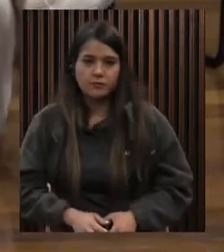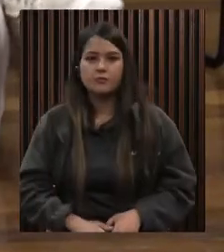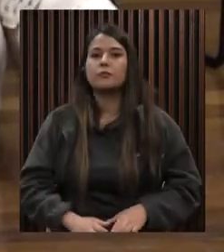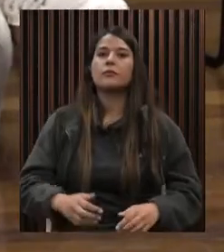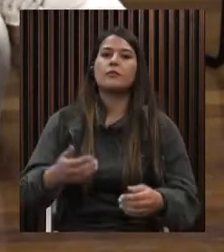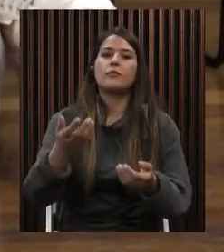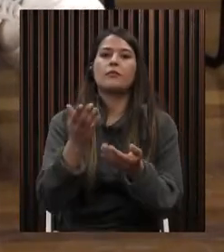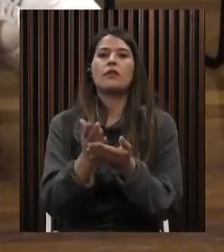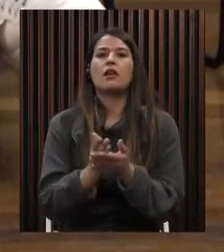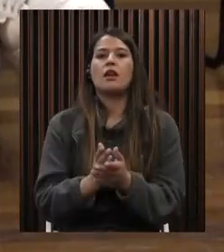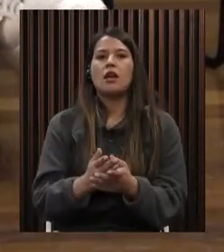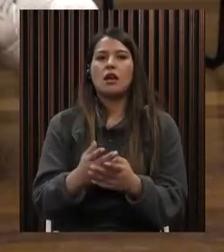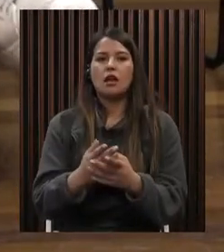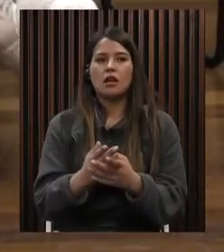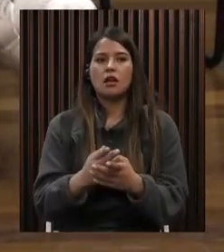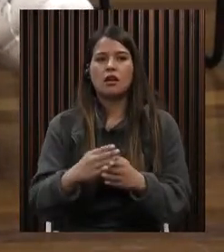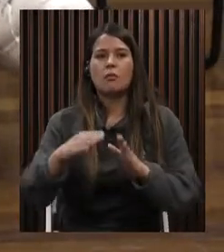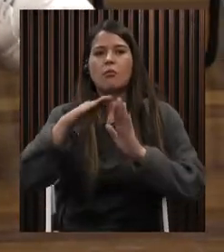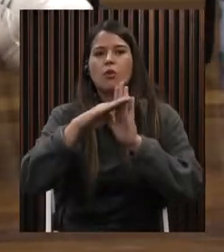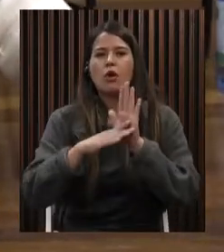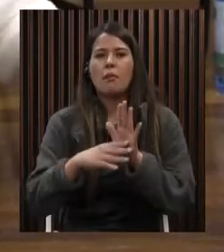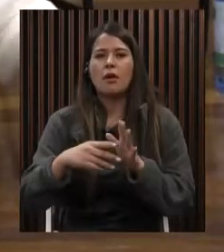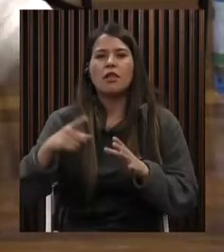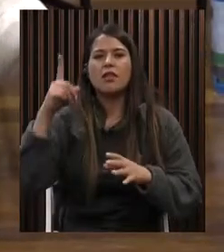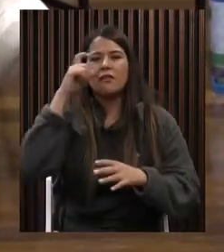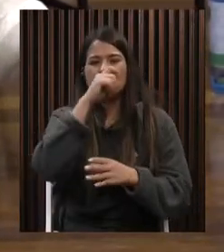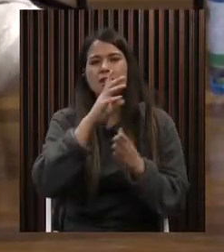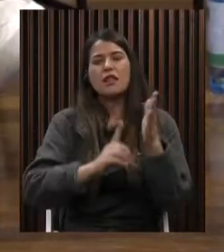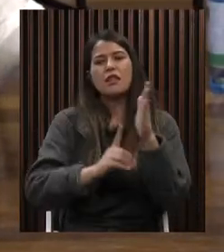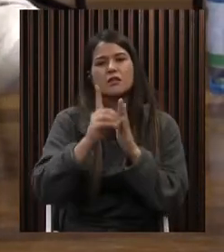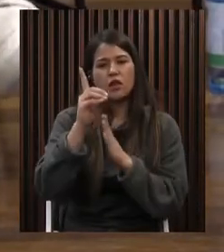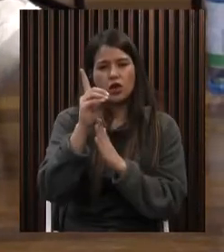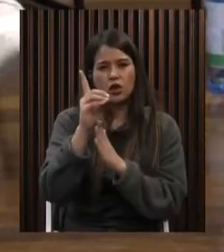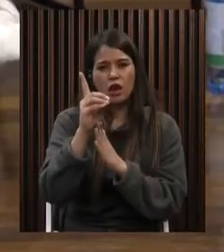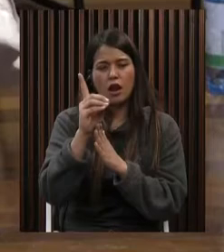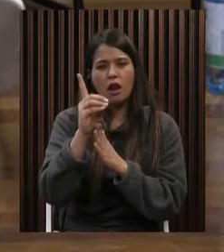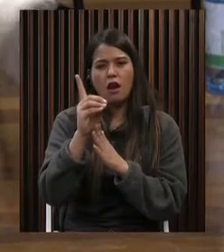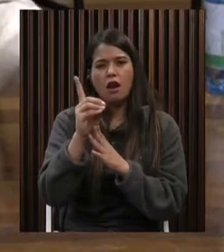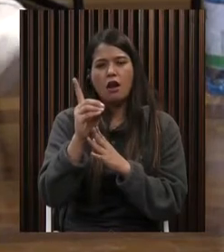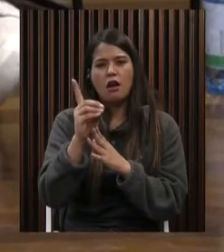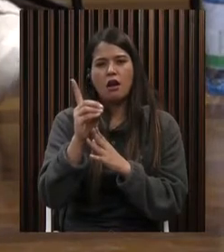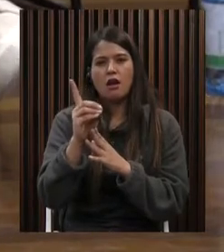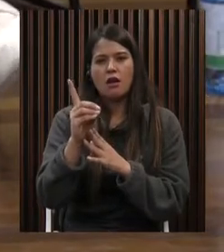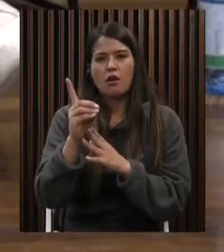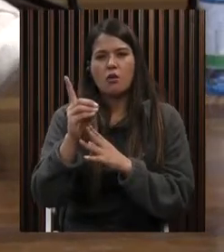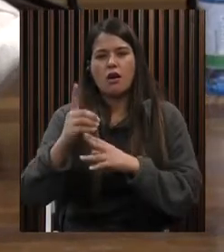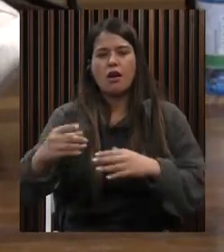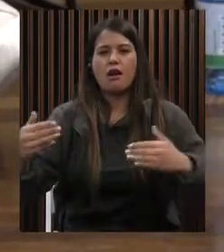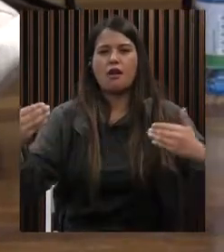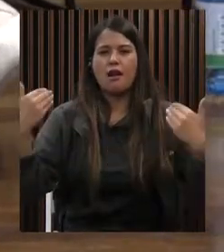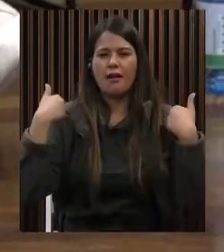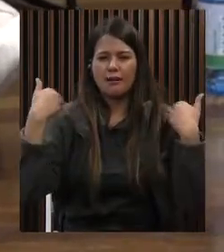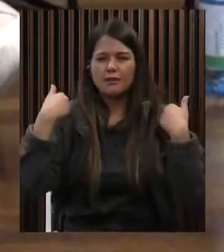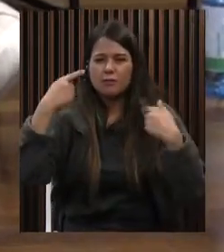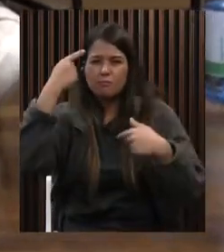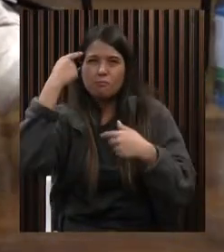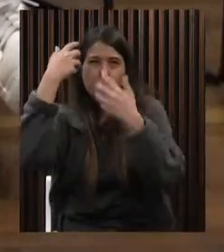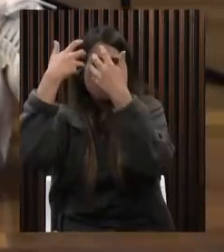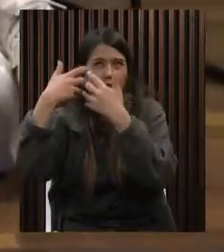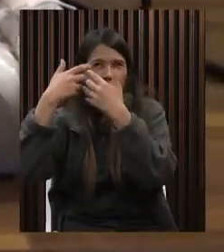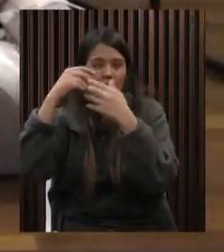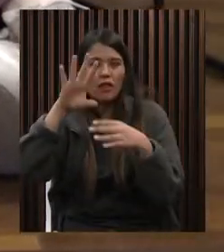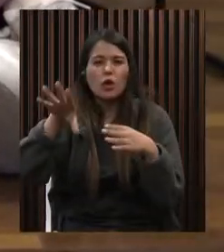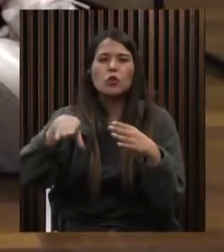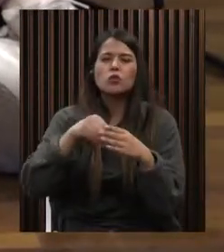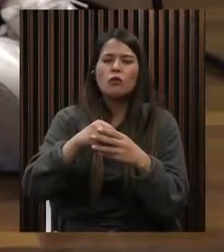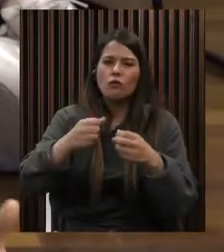y que han sido complejas de desarrollar justamente porque nos han hecho entrar en un ejercicio de inclusión muy potente